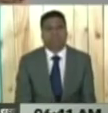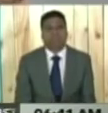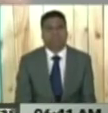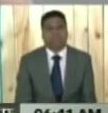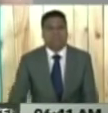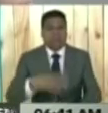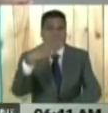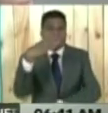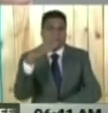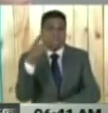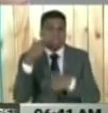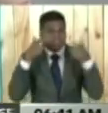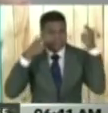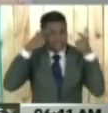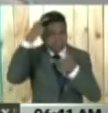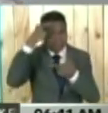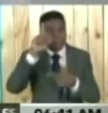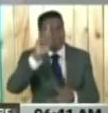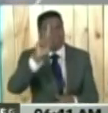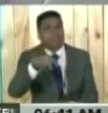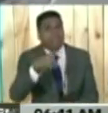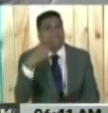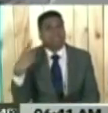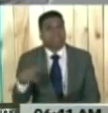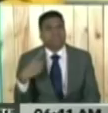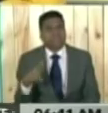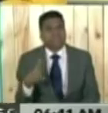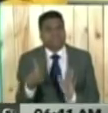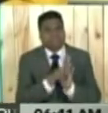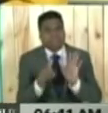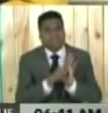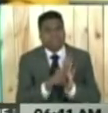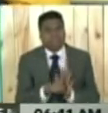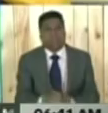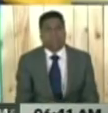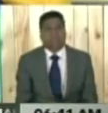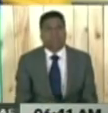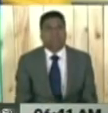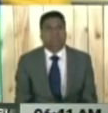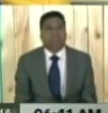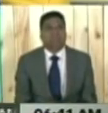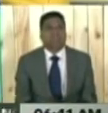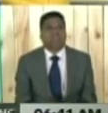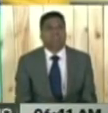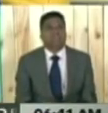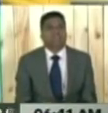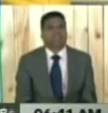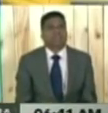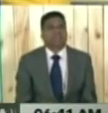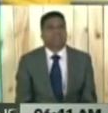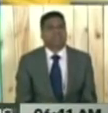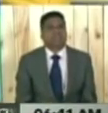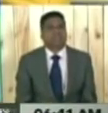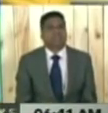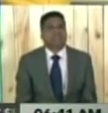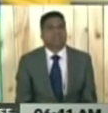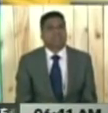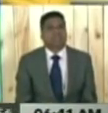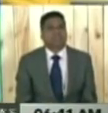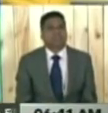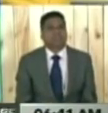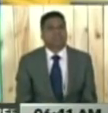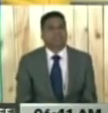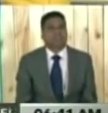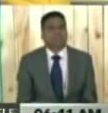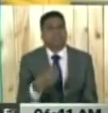chavismo también tiene derechos, y para eso Hernán Canorea nos tiene información. Bueno, fíjate, Merlin y querida Jacqueline